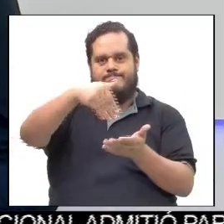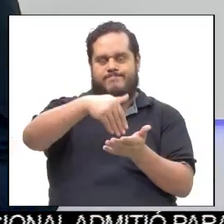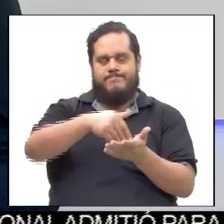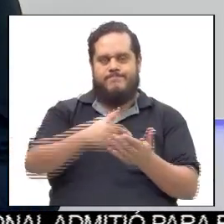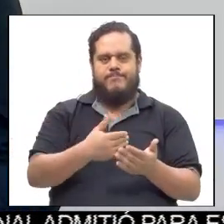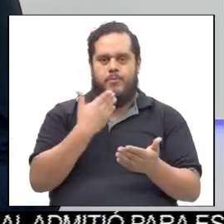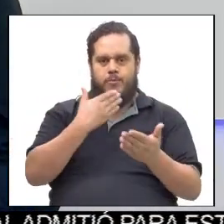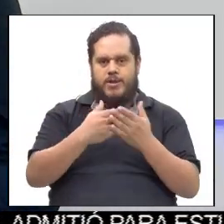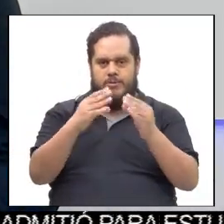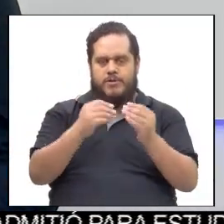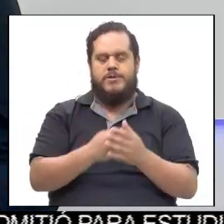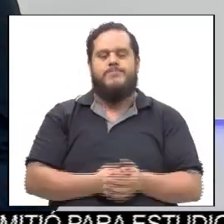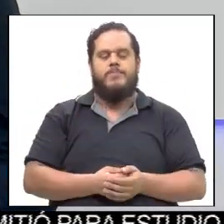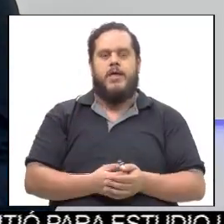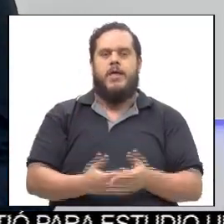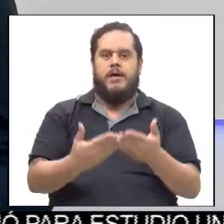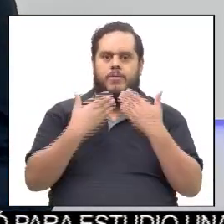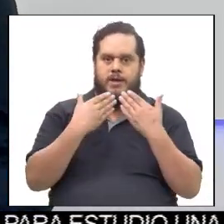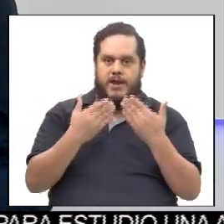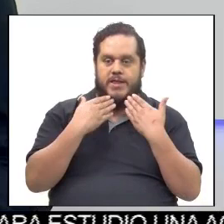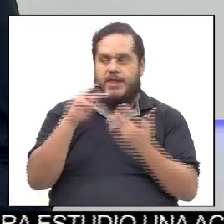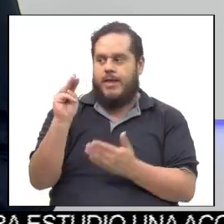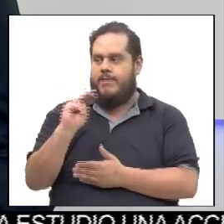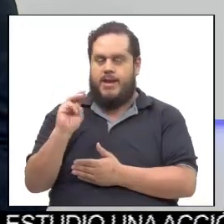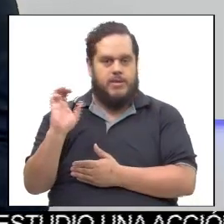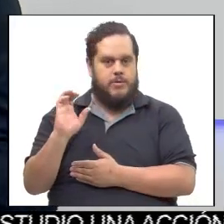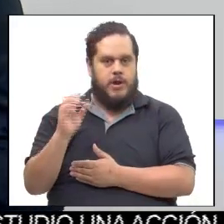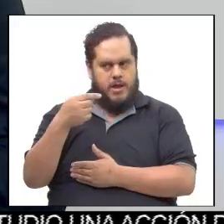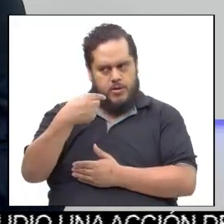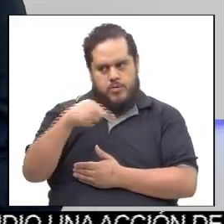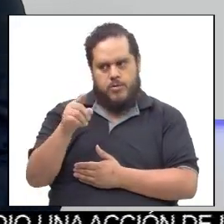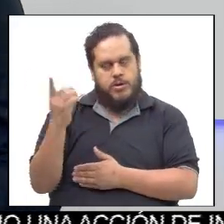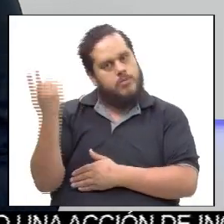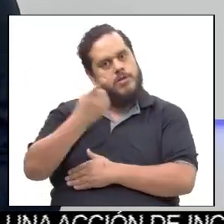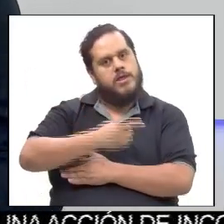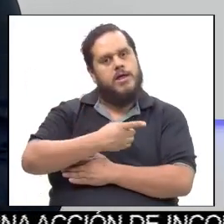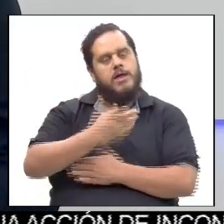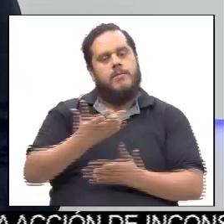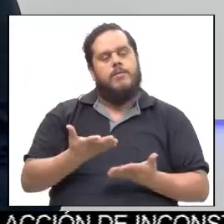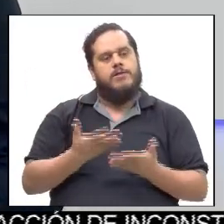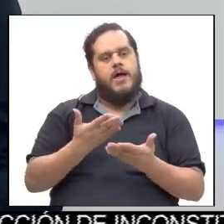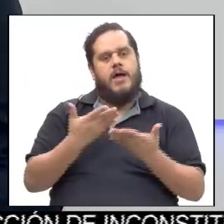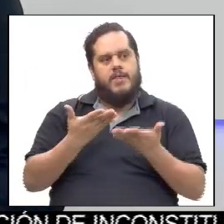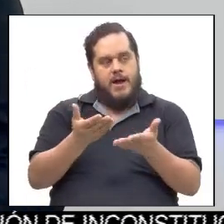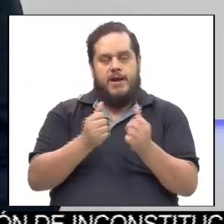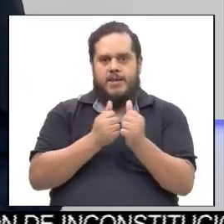Muchas gracias a nuestra compañera Melanie Corrales y en los próximos días le estaremos dando seguimiento